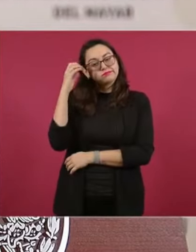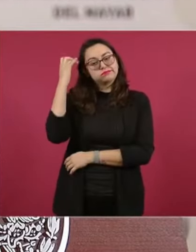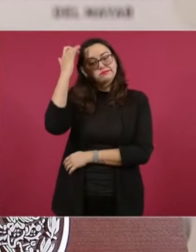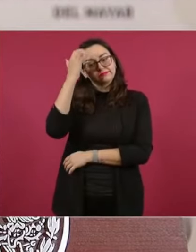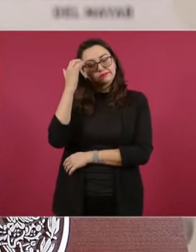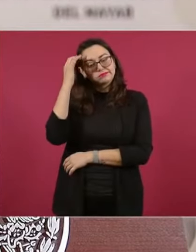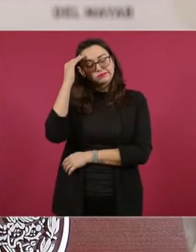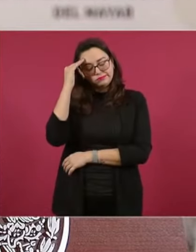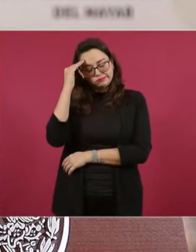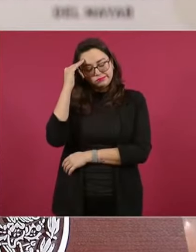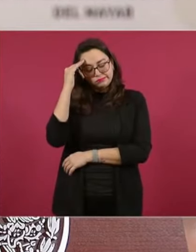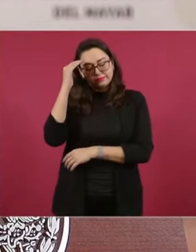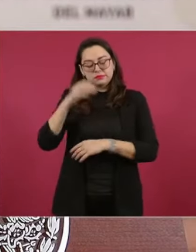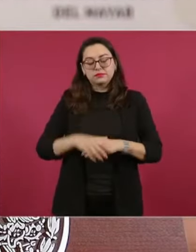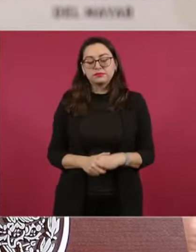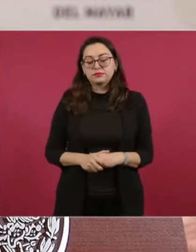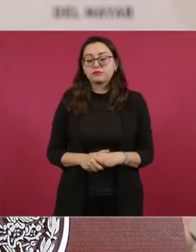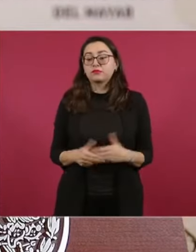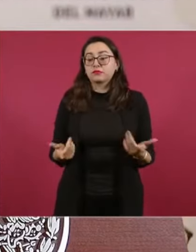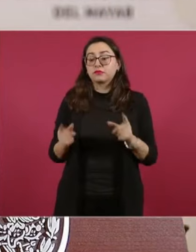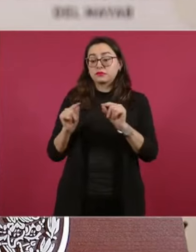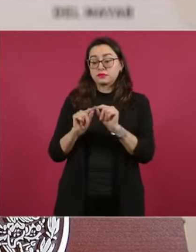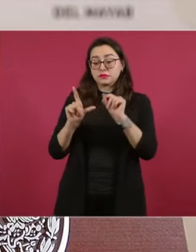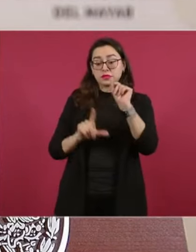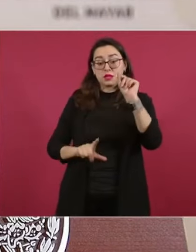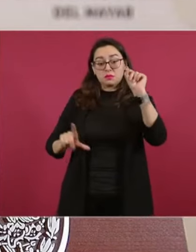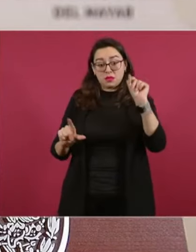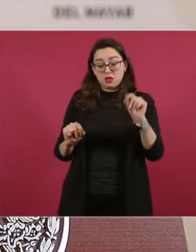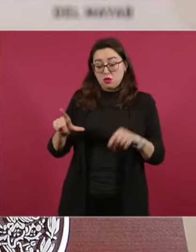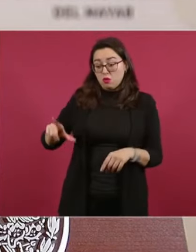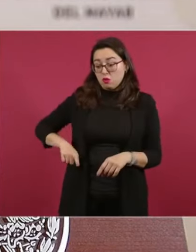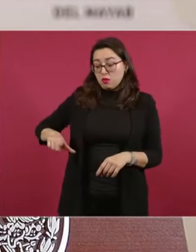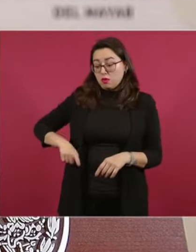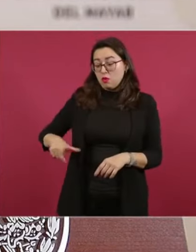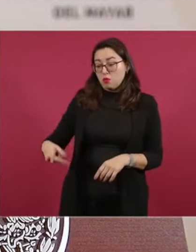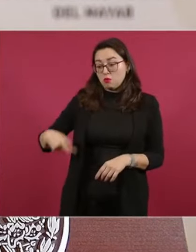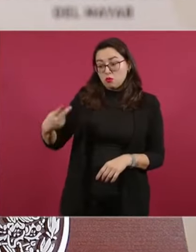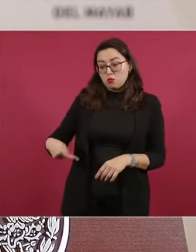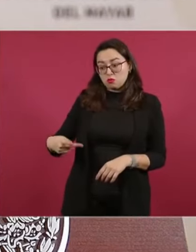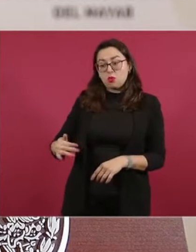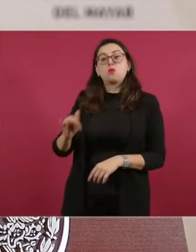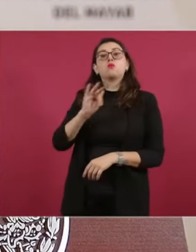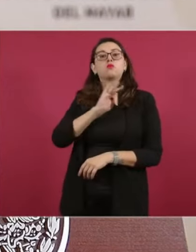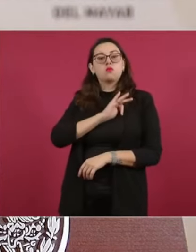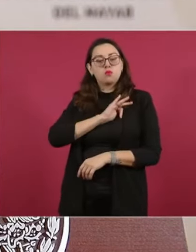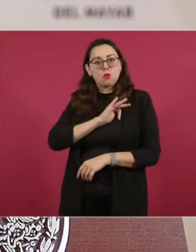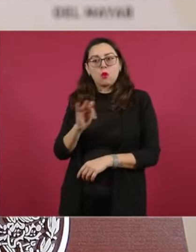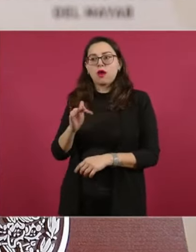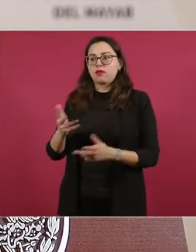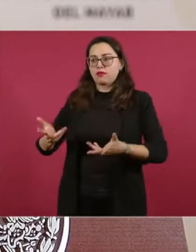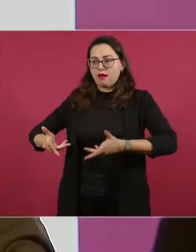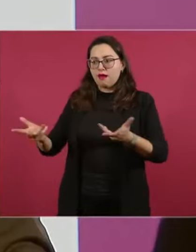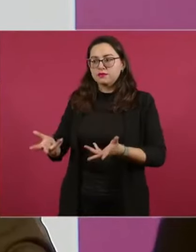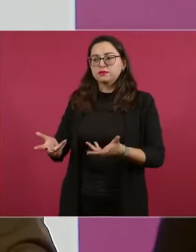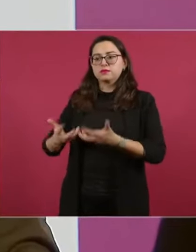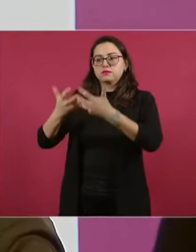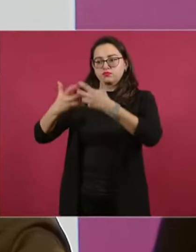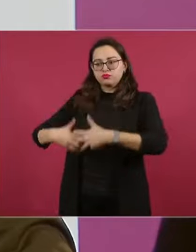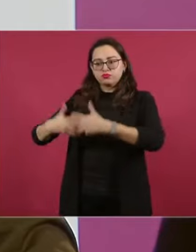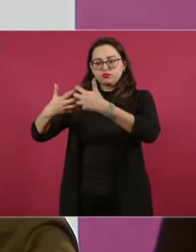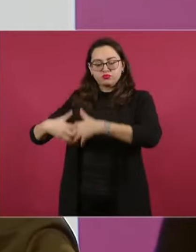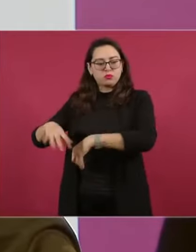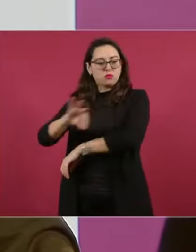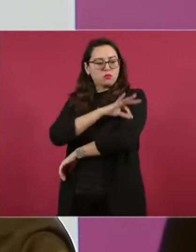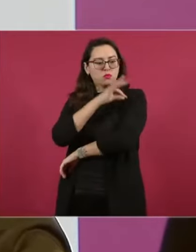patria ejemplifica las capacidades que tiene el Gobierno de México para articular soluciones en materia sanitaria que recuperen